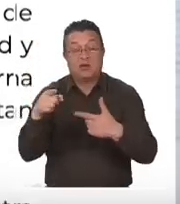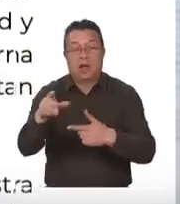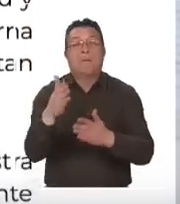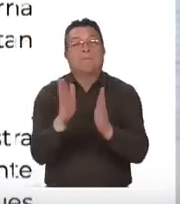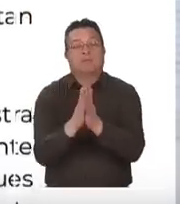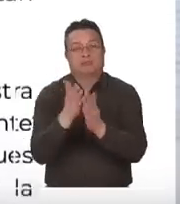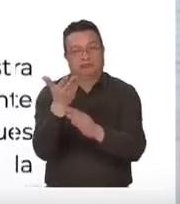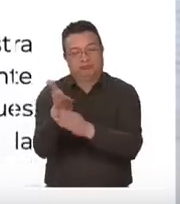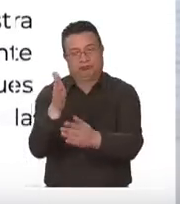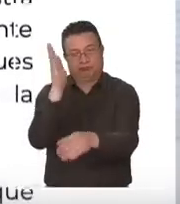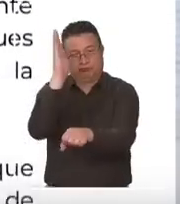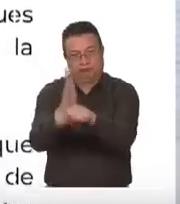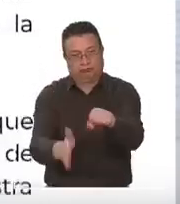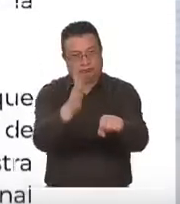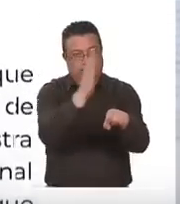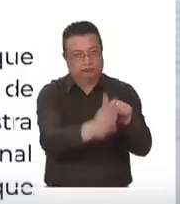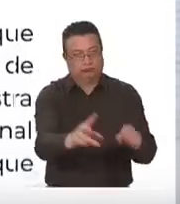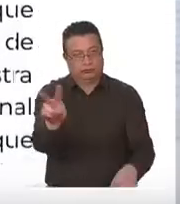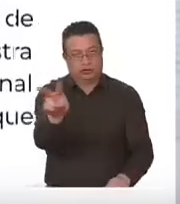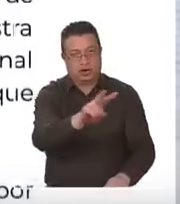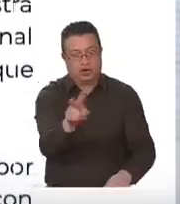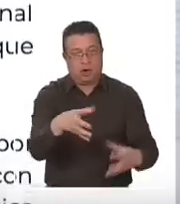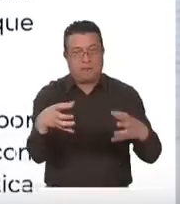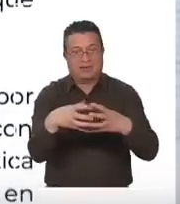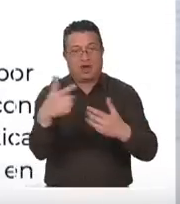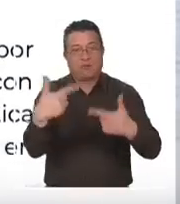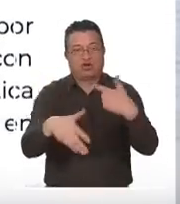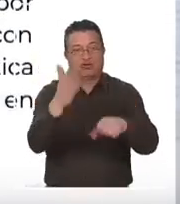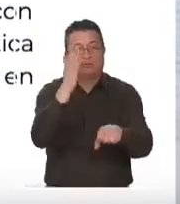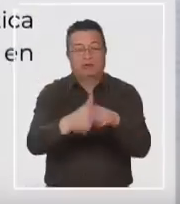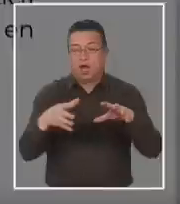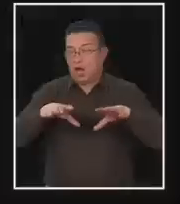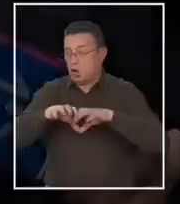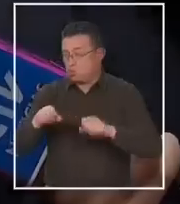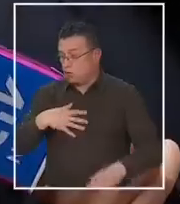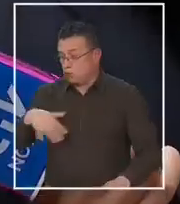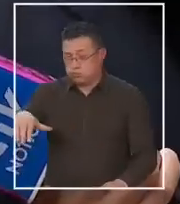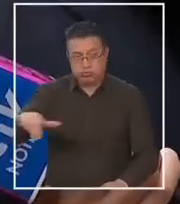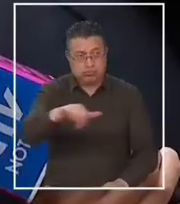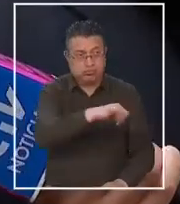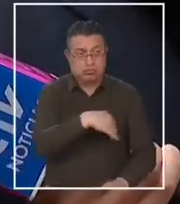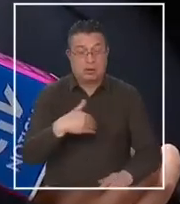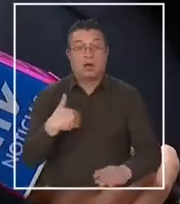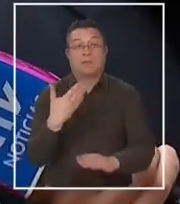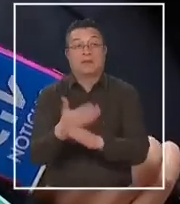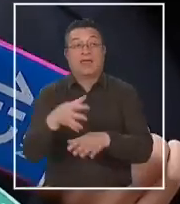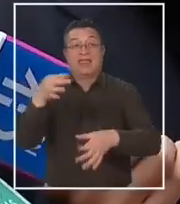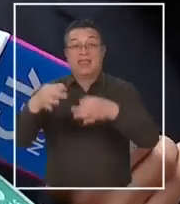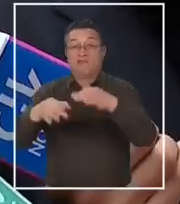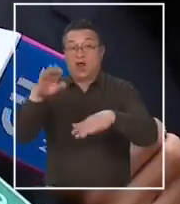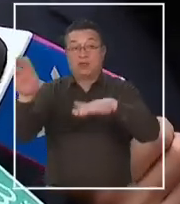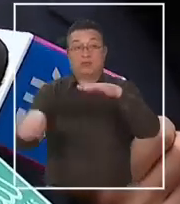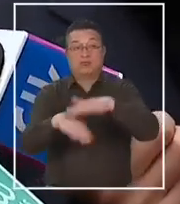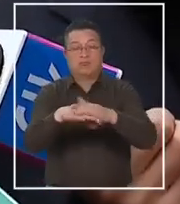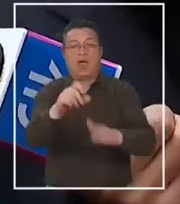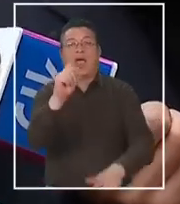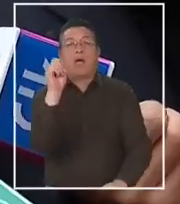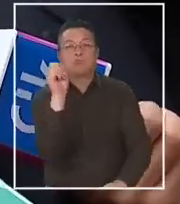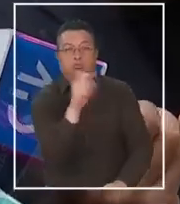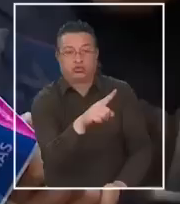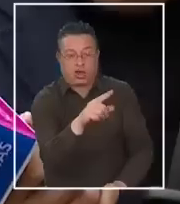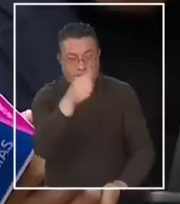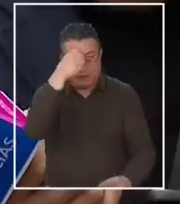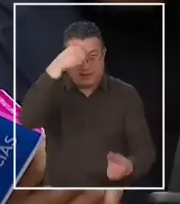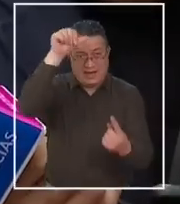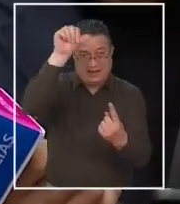de ambos al Tribunal Supremo del partido. Y fue acordado colectivamente solicitar que el Tribunal Supremo expulse. Eso como